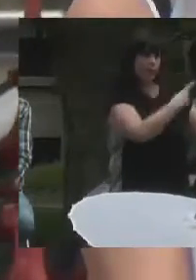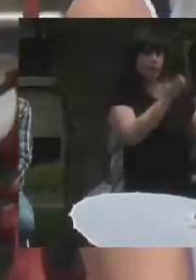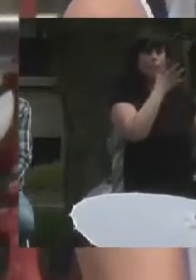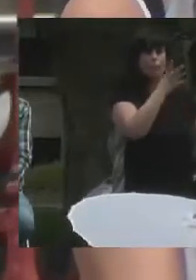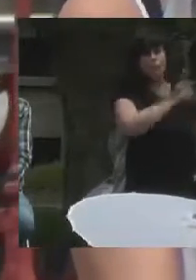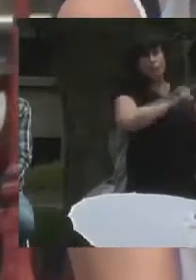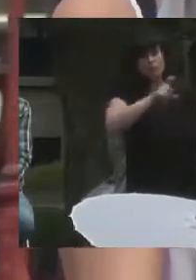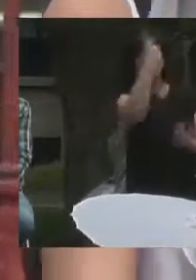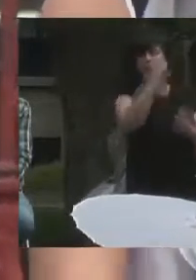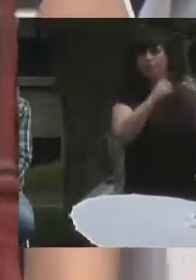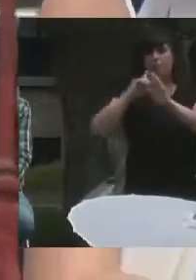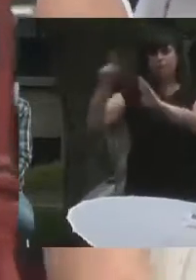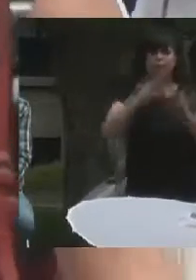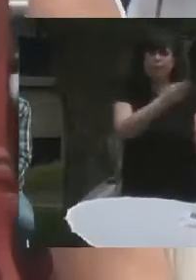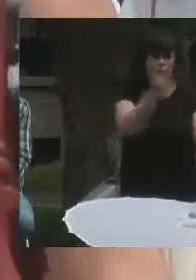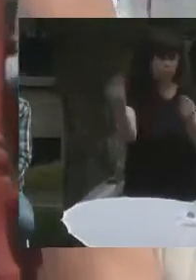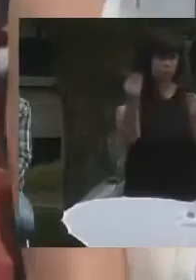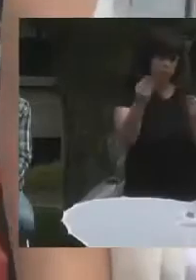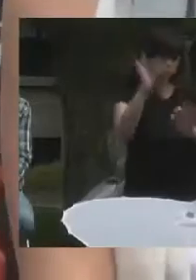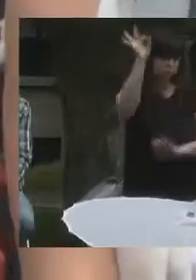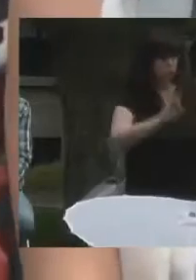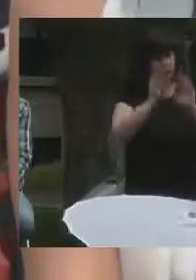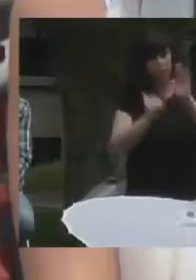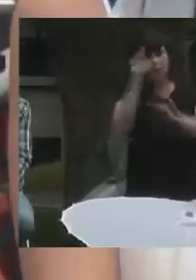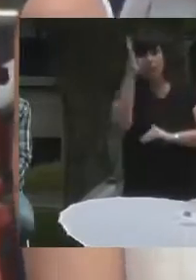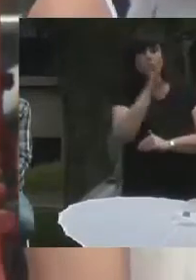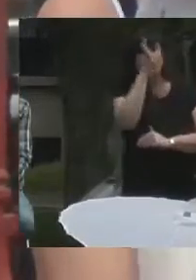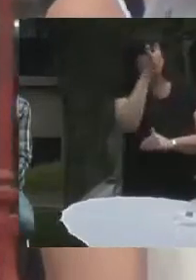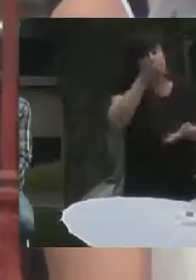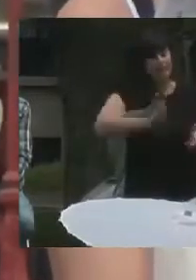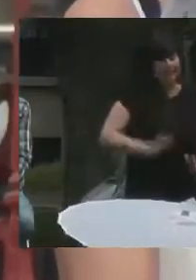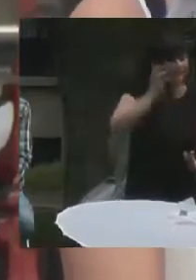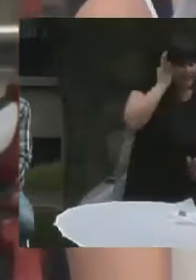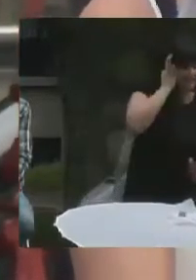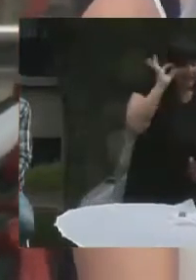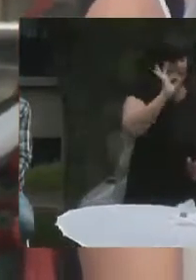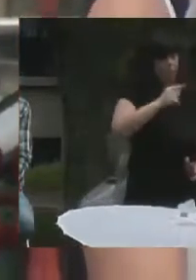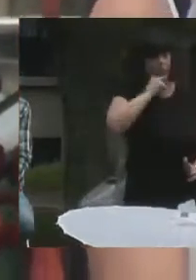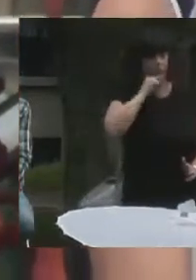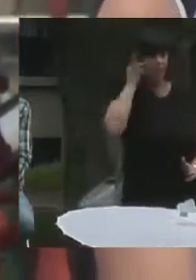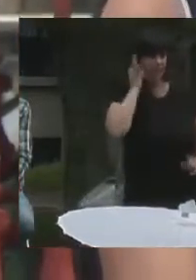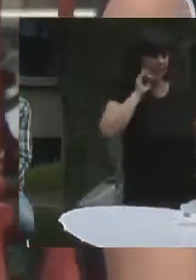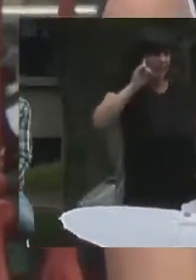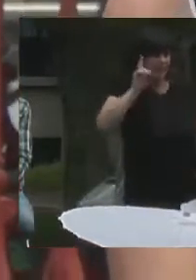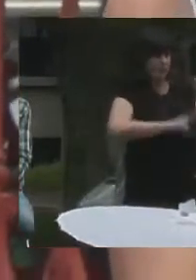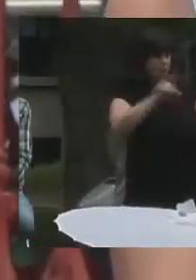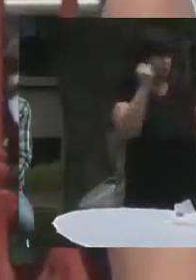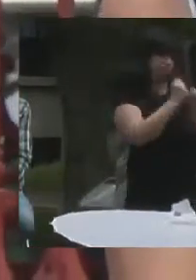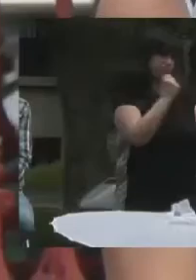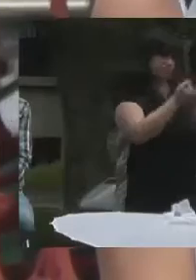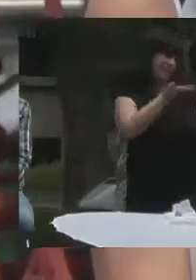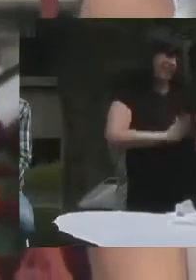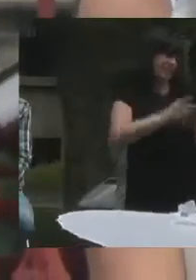emigra, moita, desgraciadamente, que é as fillas e as netas das clases traballadoras e das clases